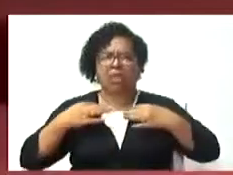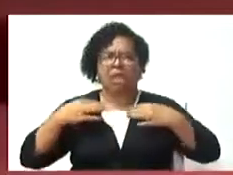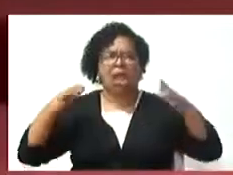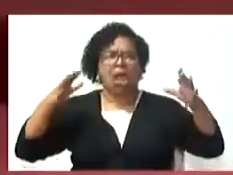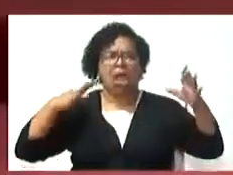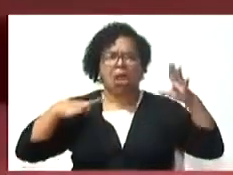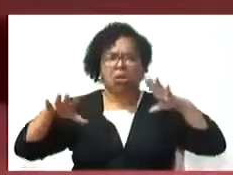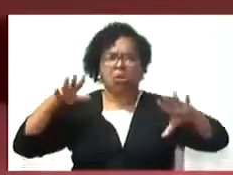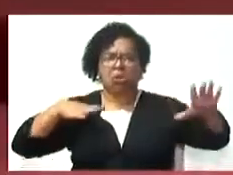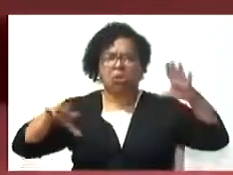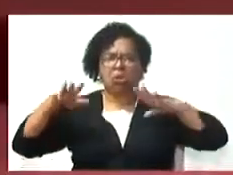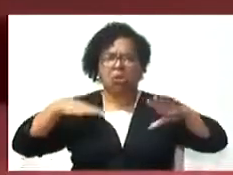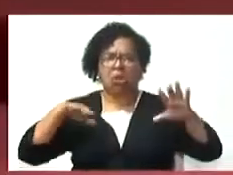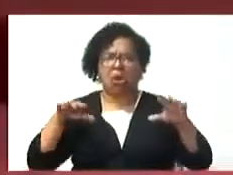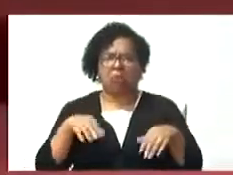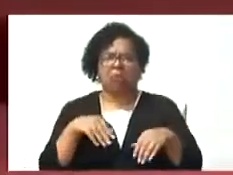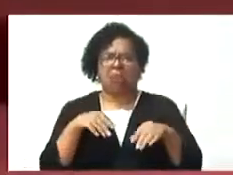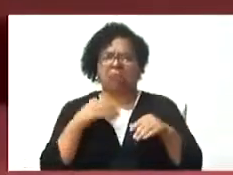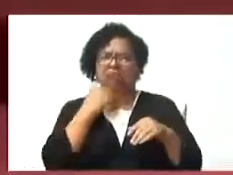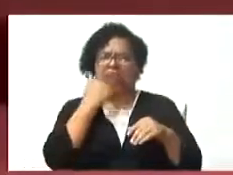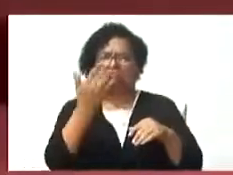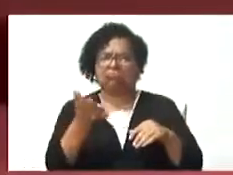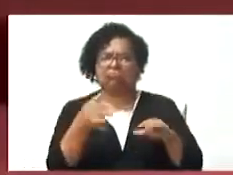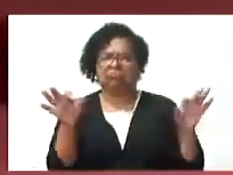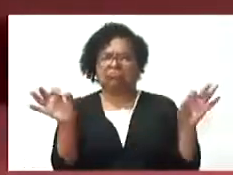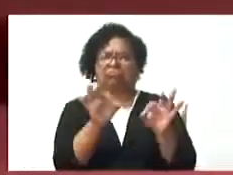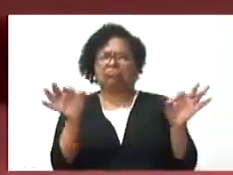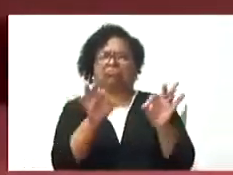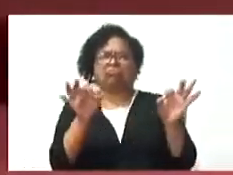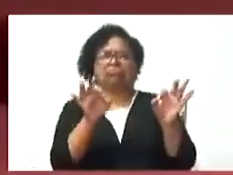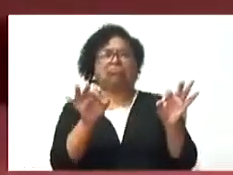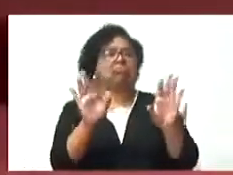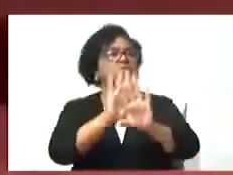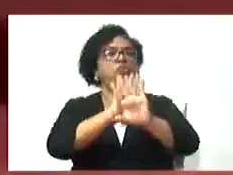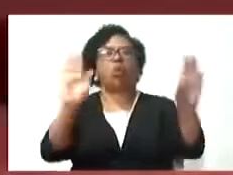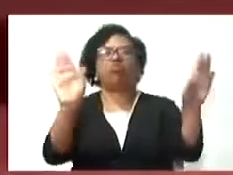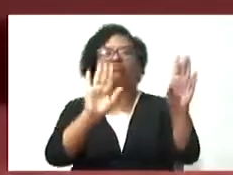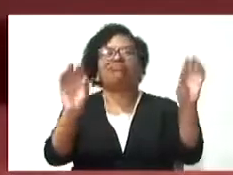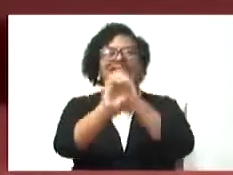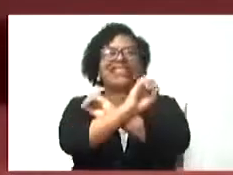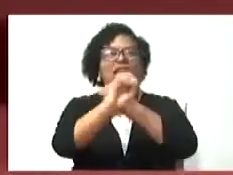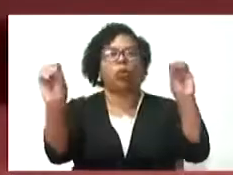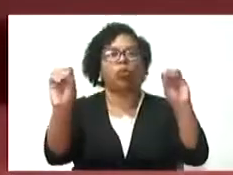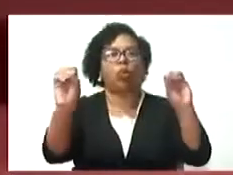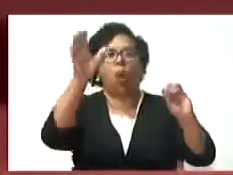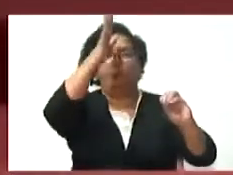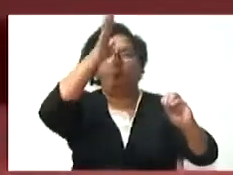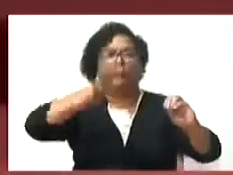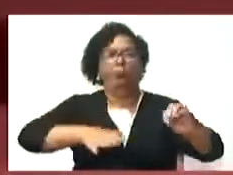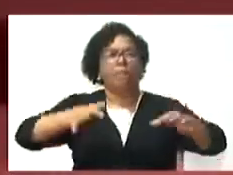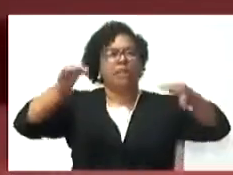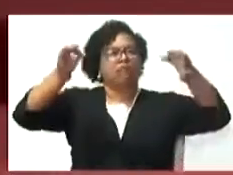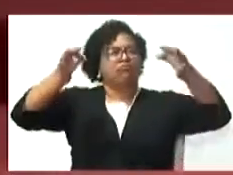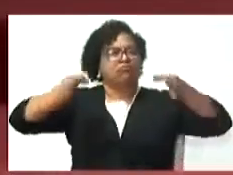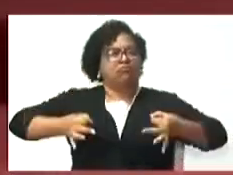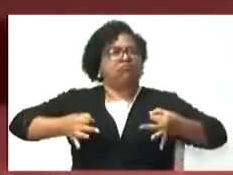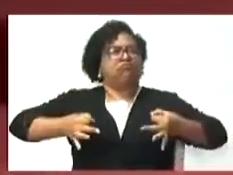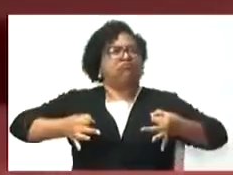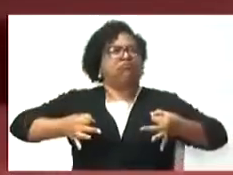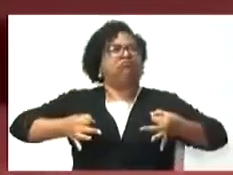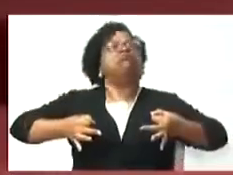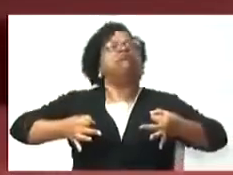diputados de aquí que hayan venido a mal vestido nadie no lo siento pero